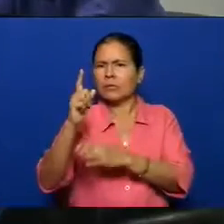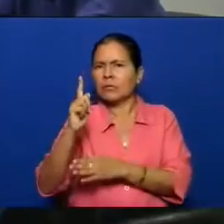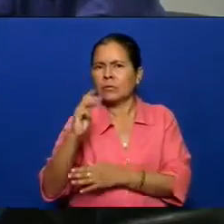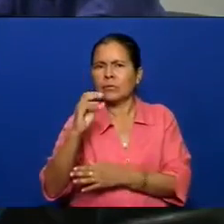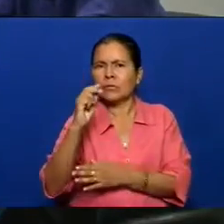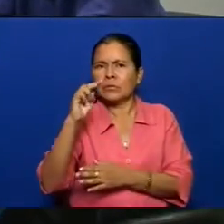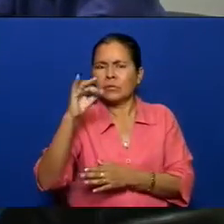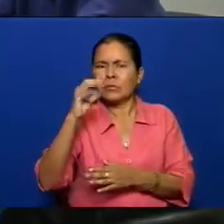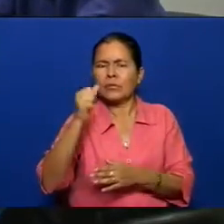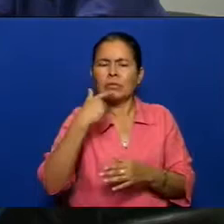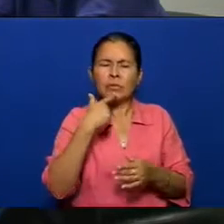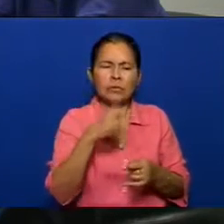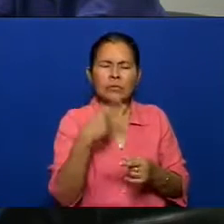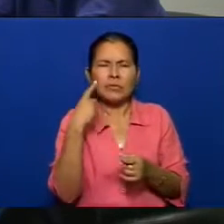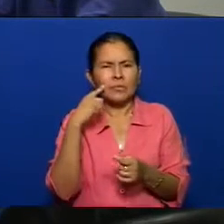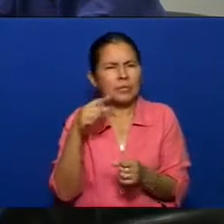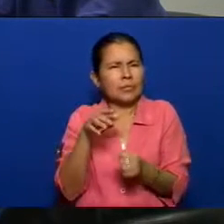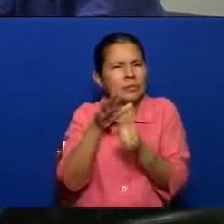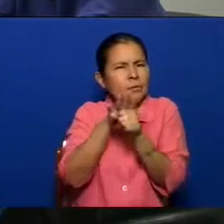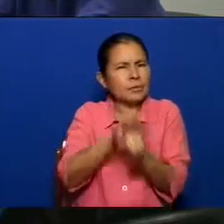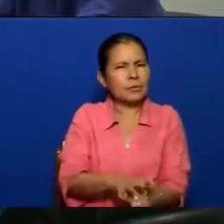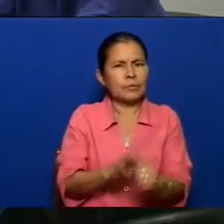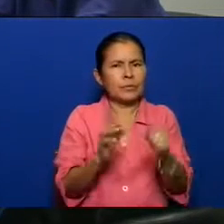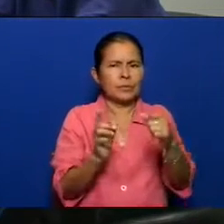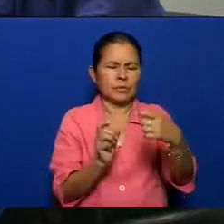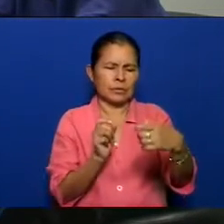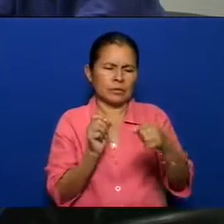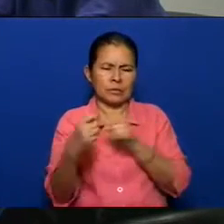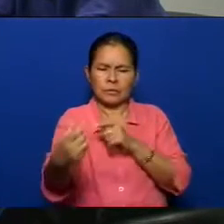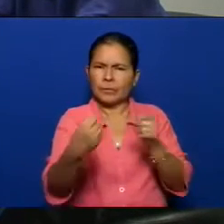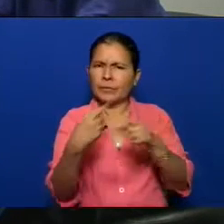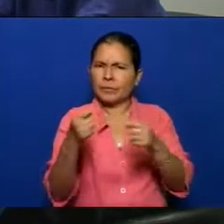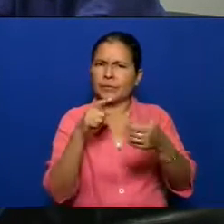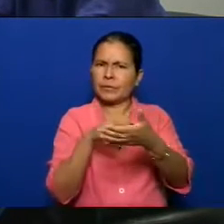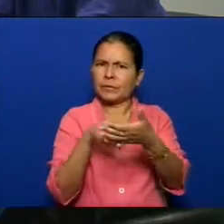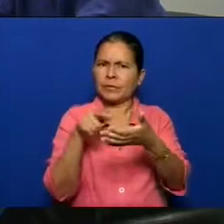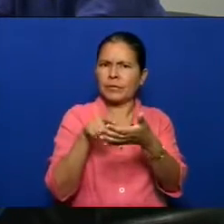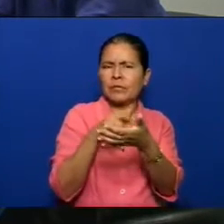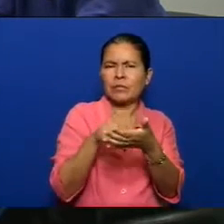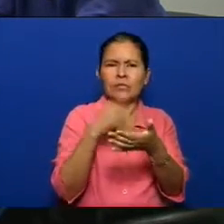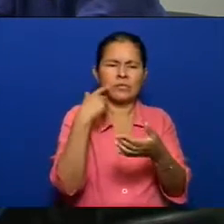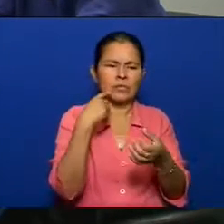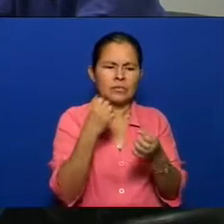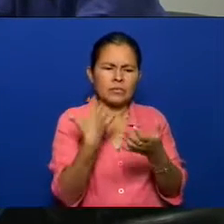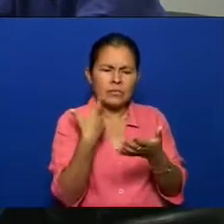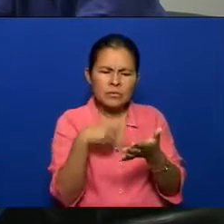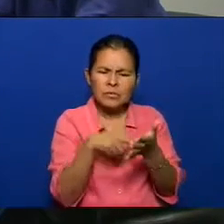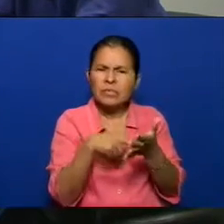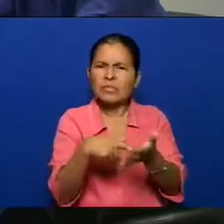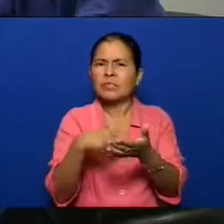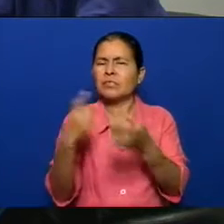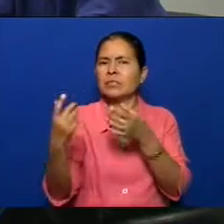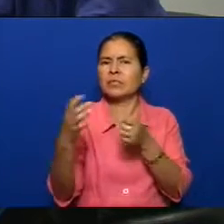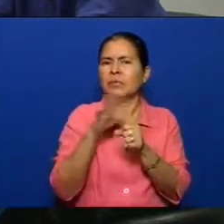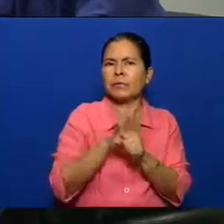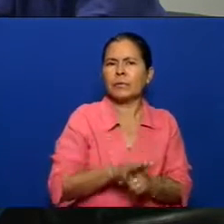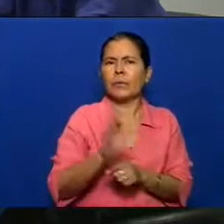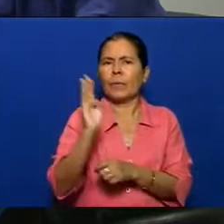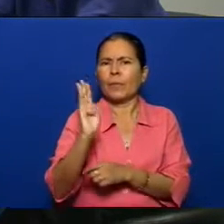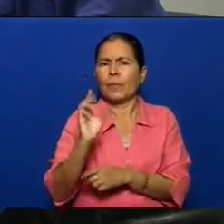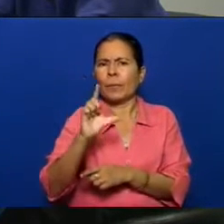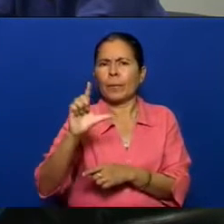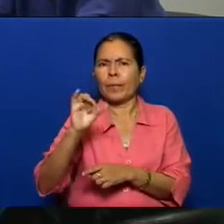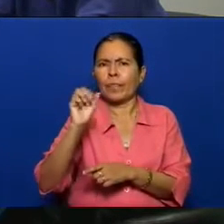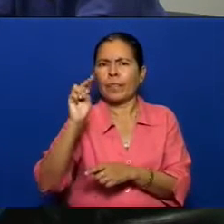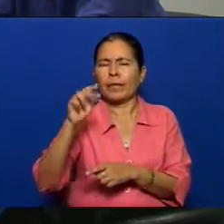diputado todo el tema del bullying informático, todo el tema de la violencia informática. Precisamente en República Dominicana, UNICEF tiene un